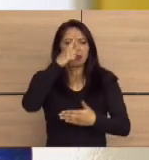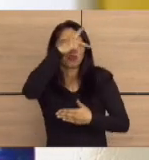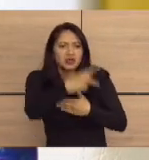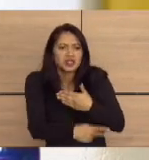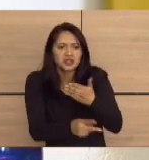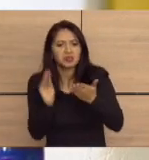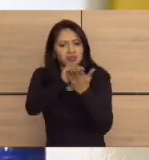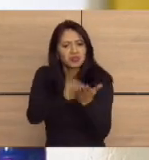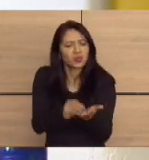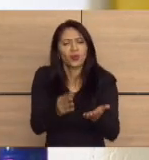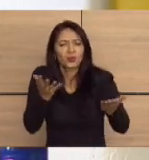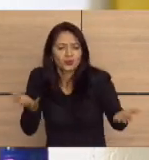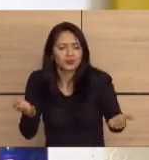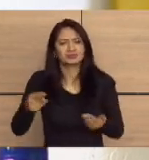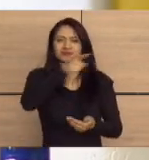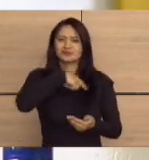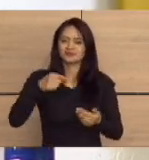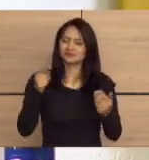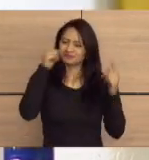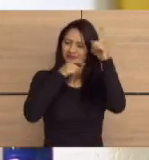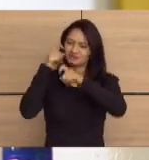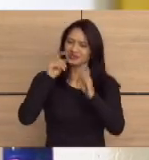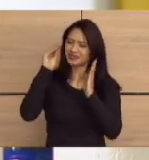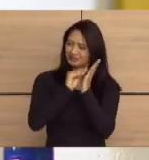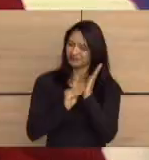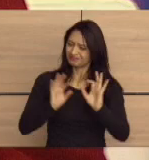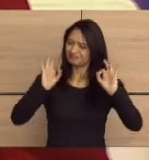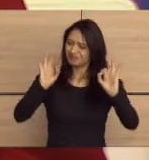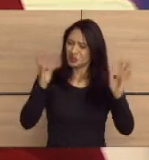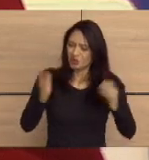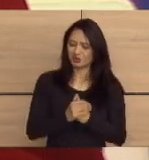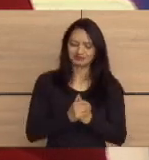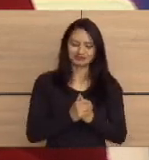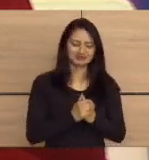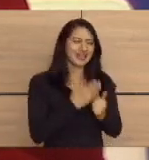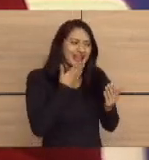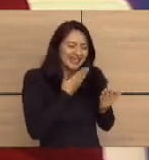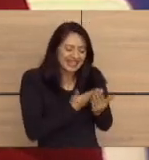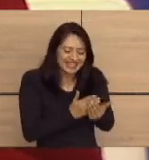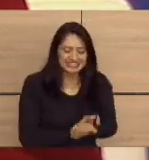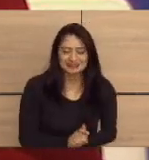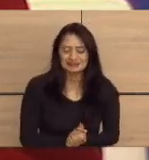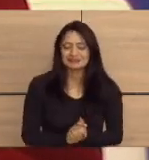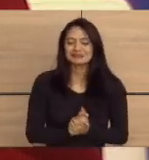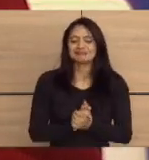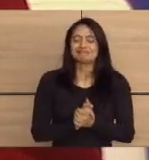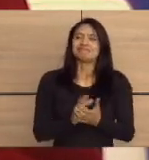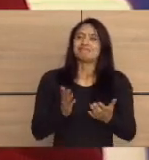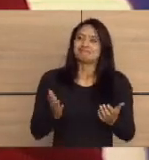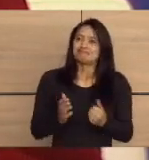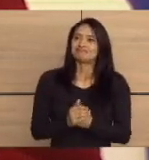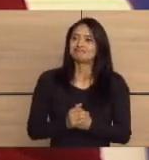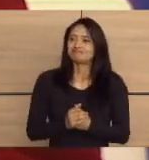escena en una institución educativa para recrear estos temas? Gracias, María Victoria. Es muy difícil